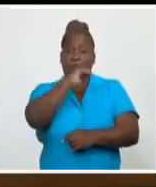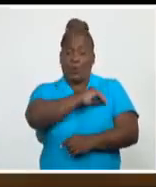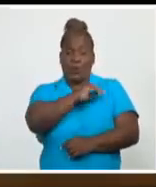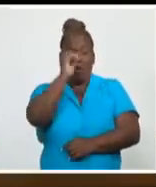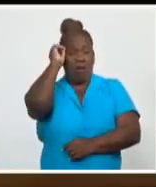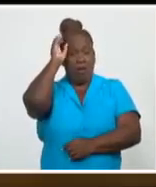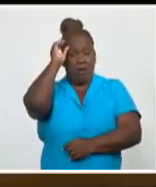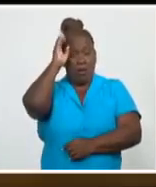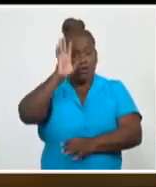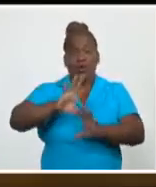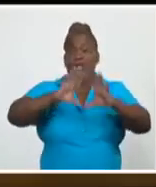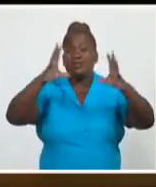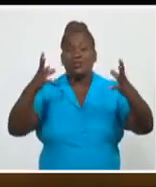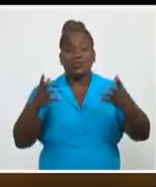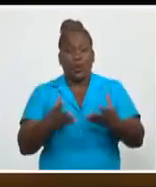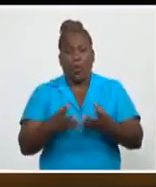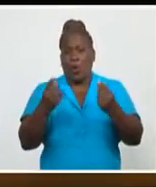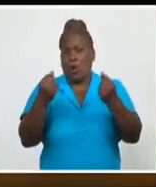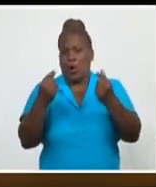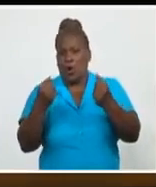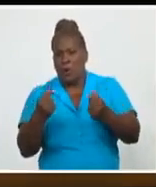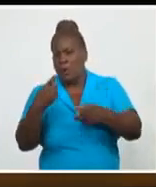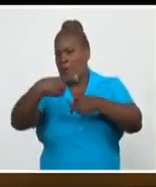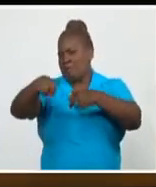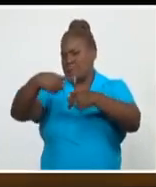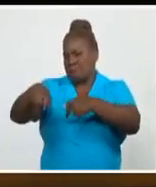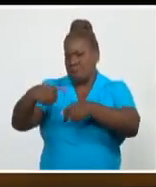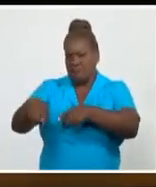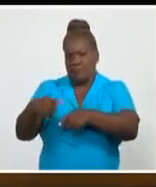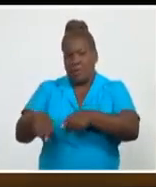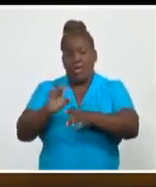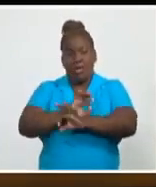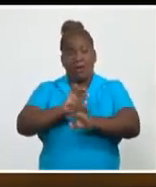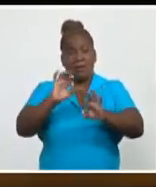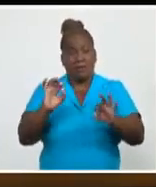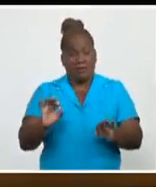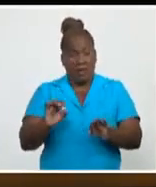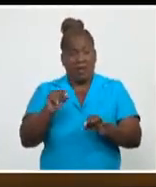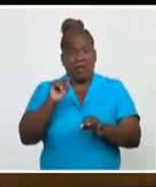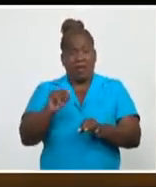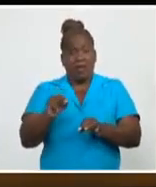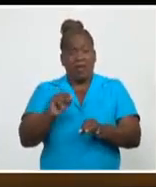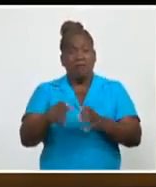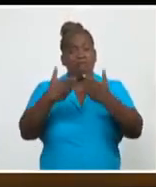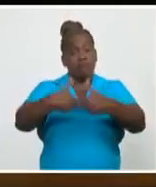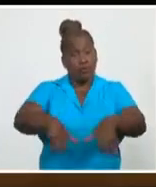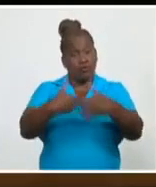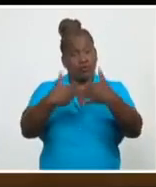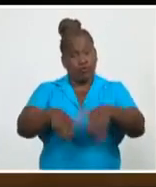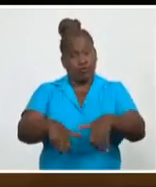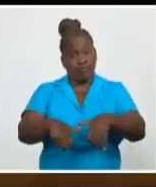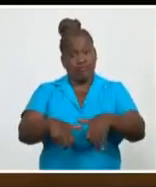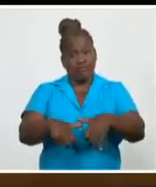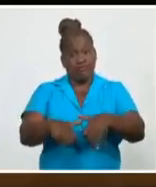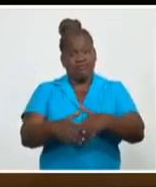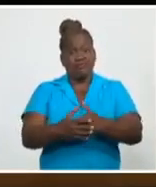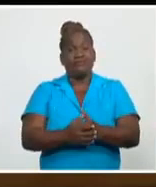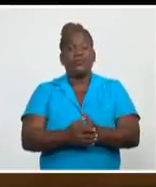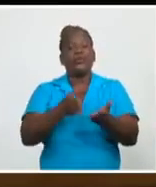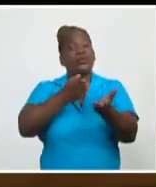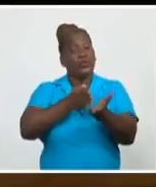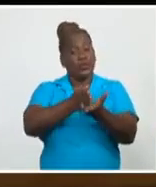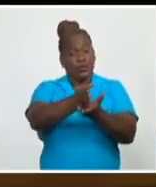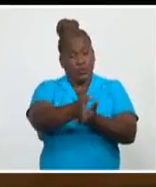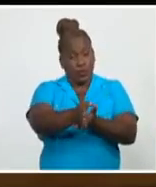innovación en todas las esferas de la sociedad, en particular en las actividades productivas. Continuar